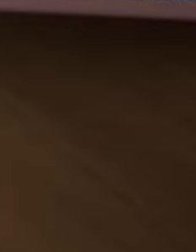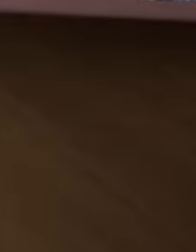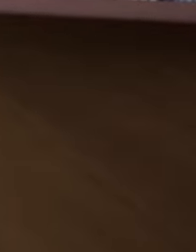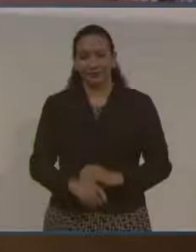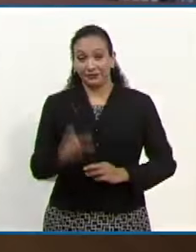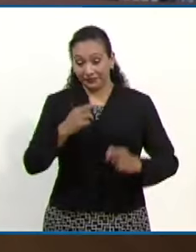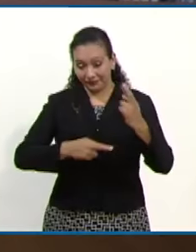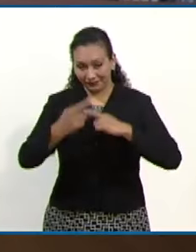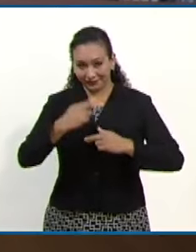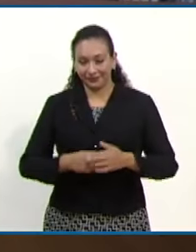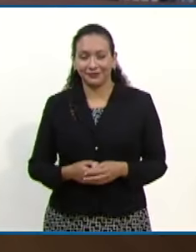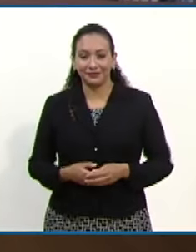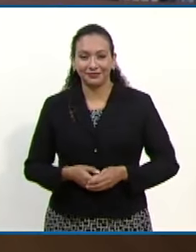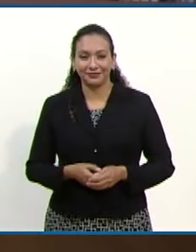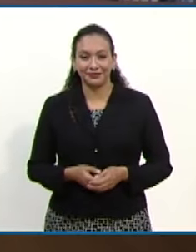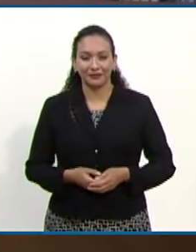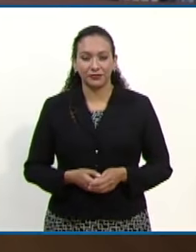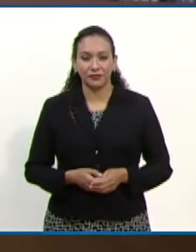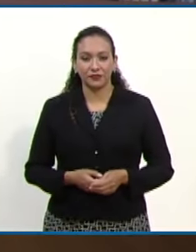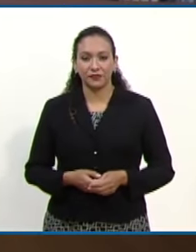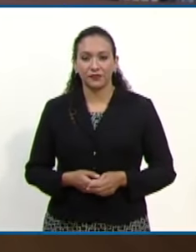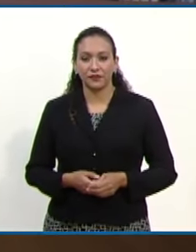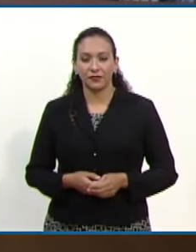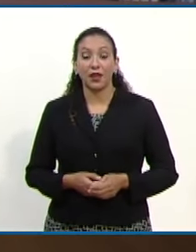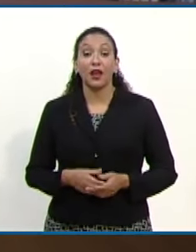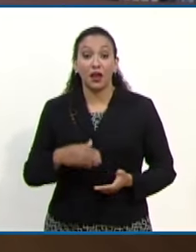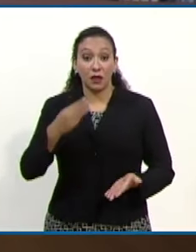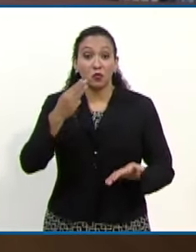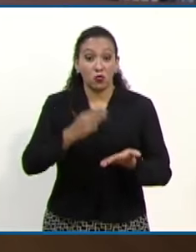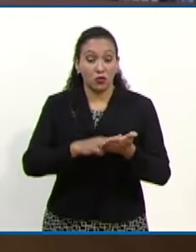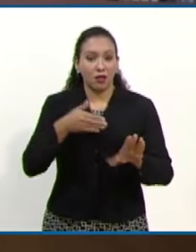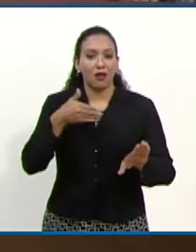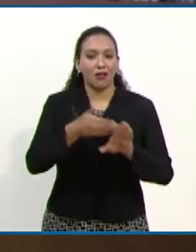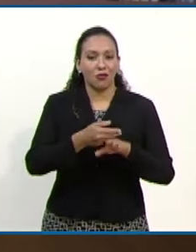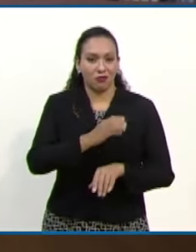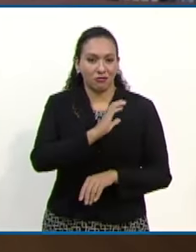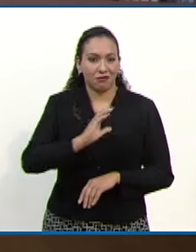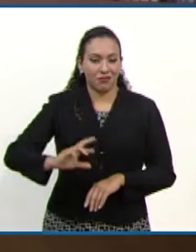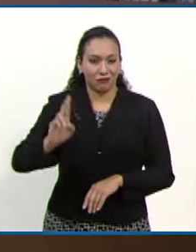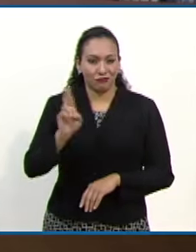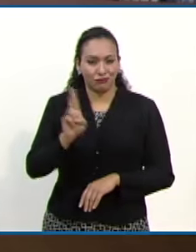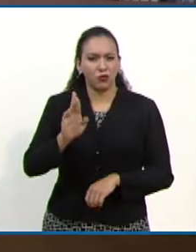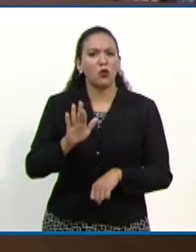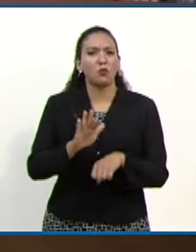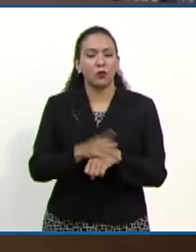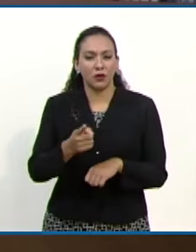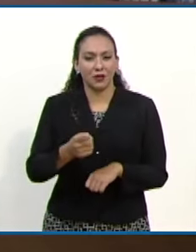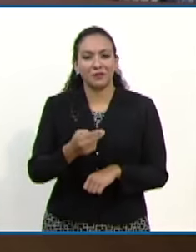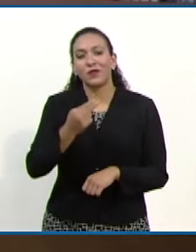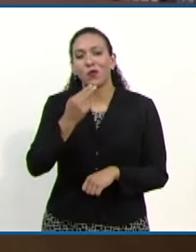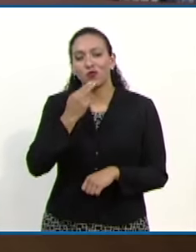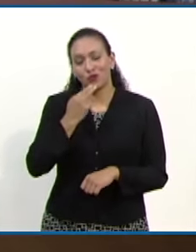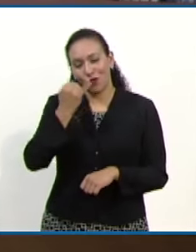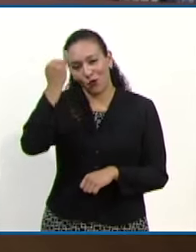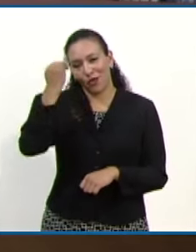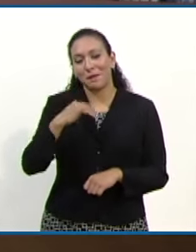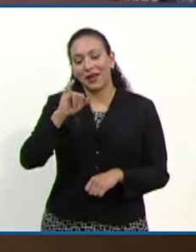Al regresar, proponen confirmar multa en contra de Xóchitl Gálvez por uso indebido del logotipo del